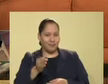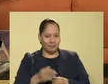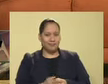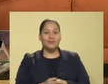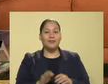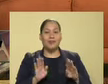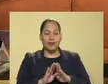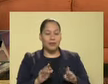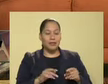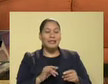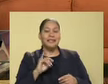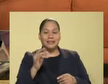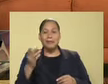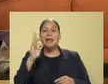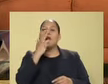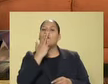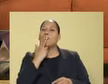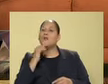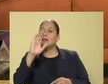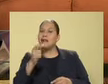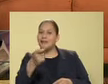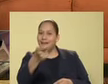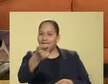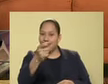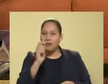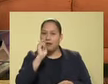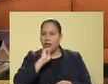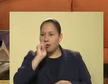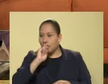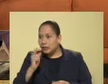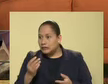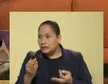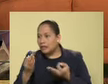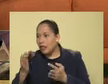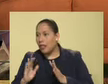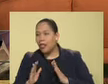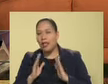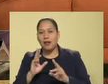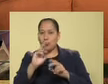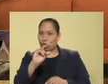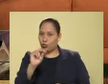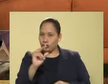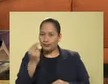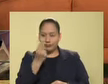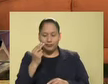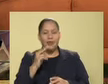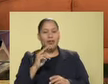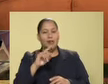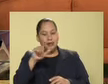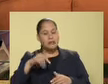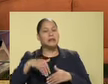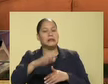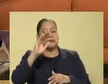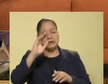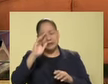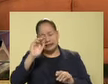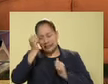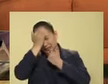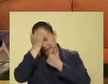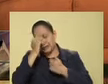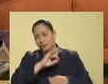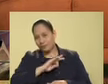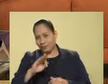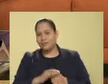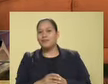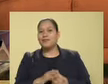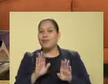del niño, pero no siempre es buen momento de tomarlo. Hay que tener esta información para no andar pagando platos rotos después. Exactamente.